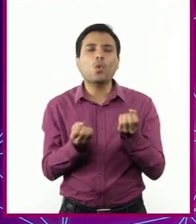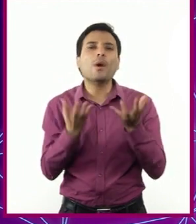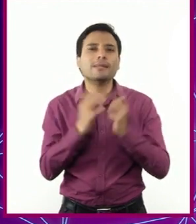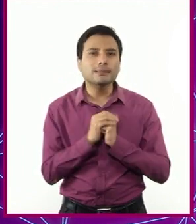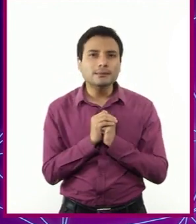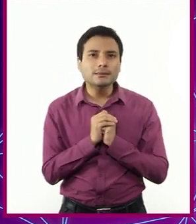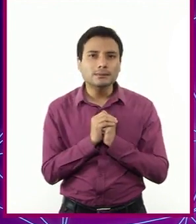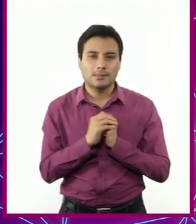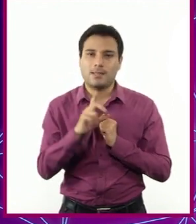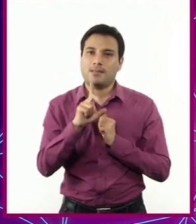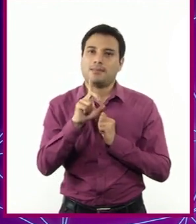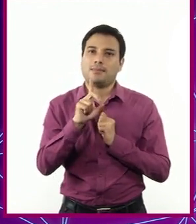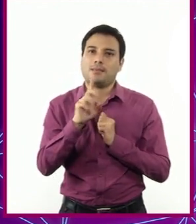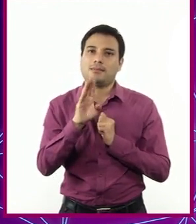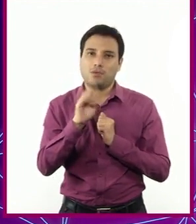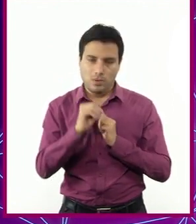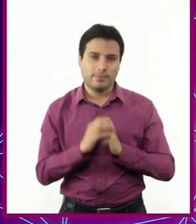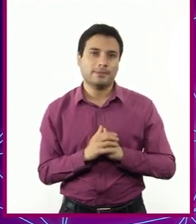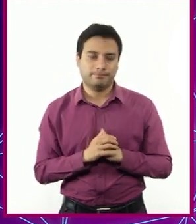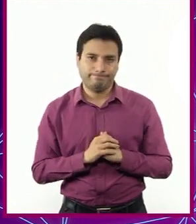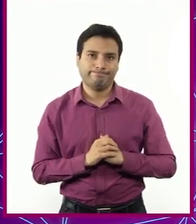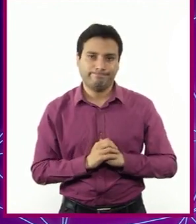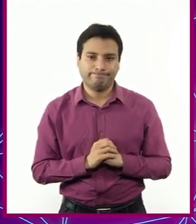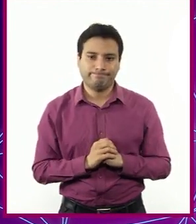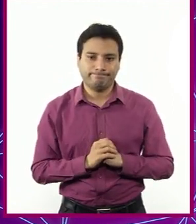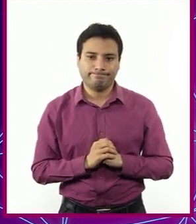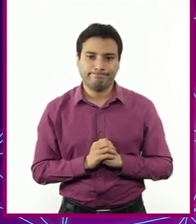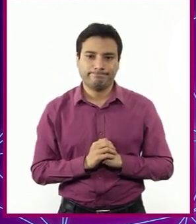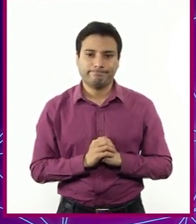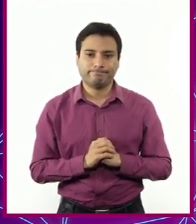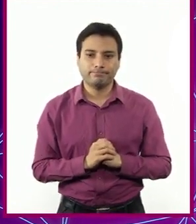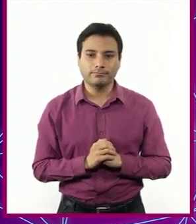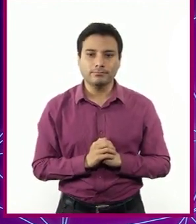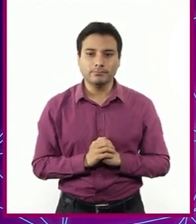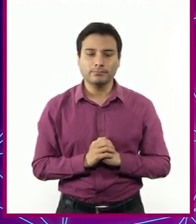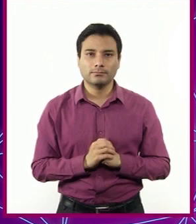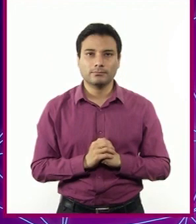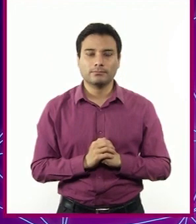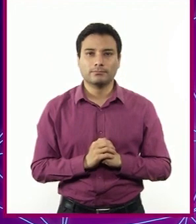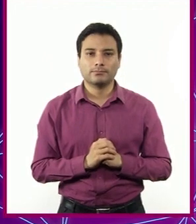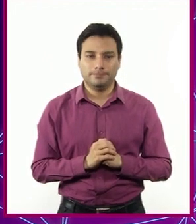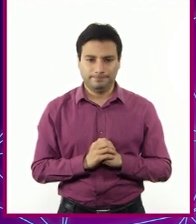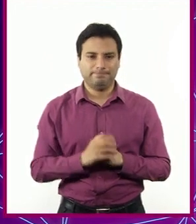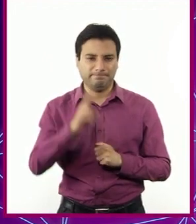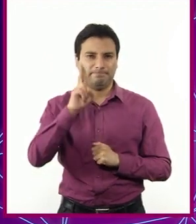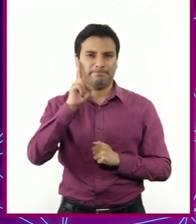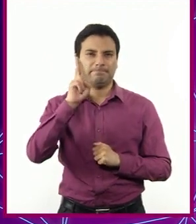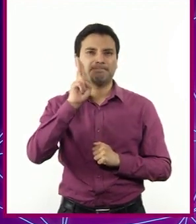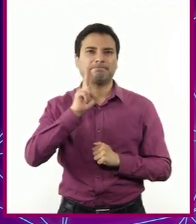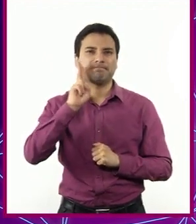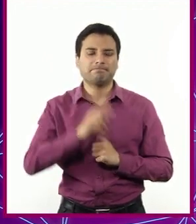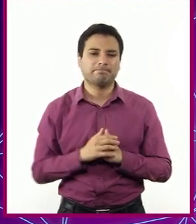Son 39 veces. Veamos, ¿cuántos factores iguales se van a